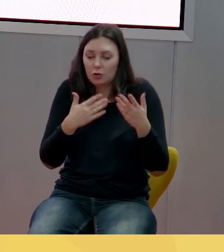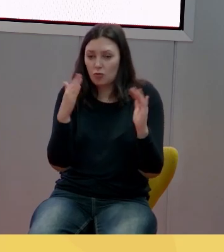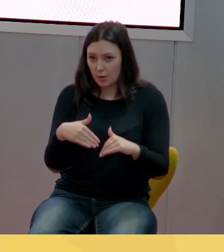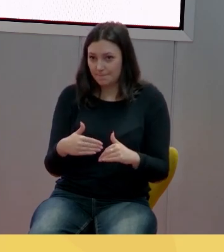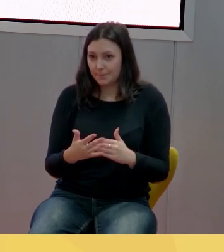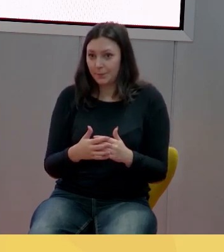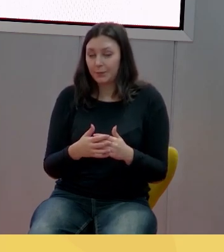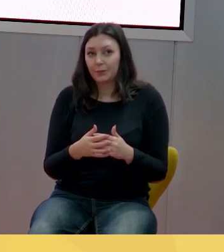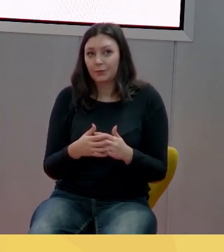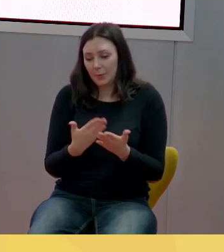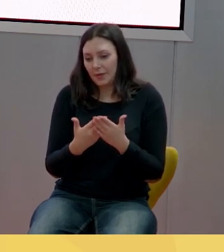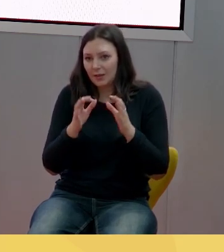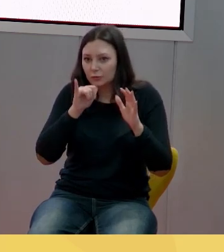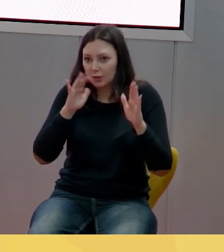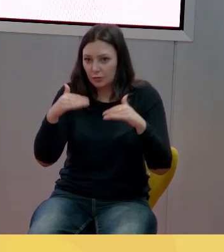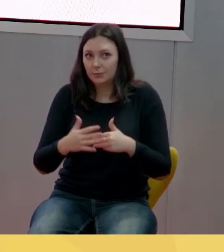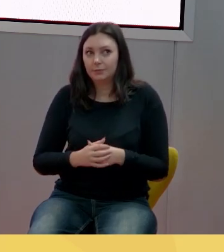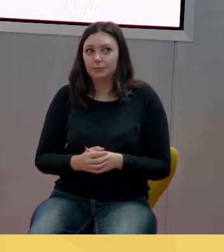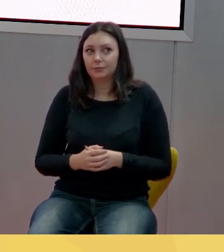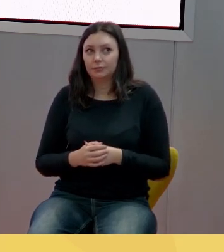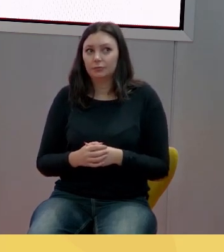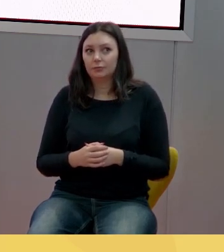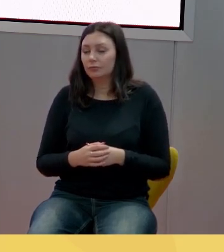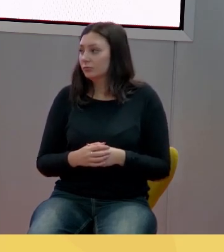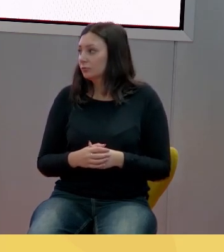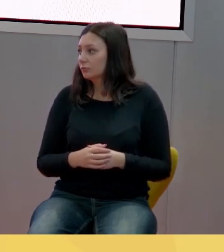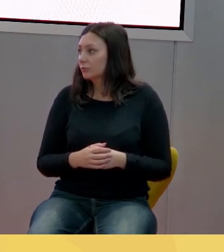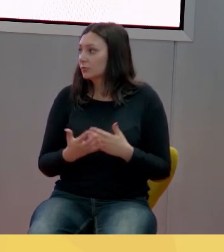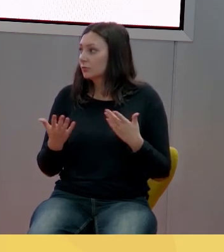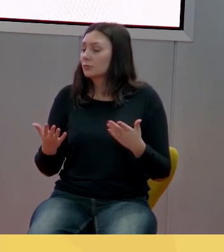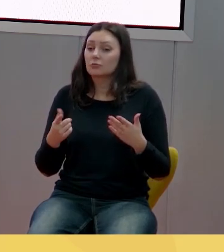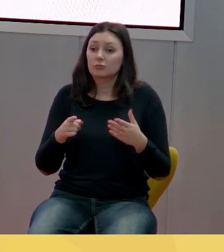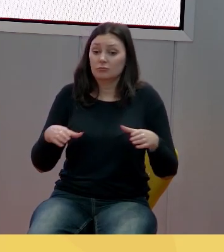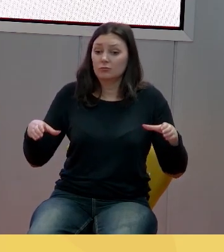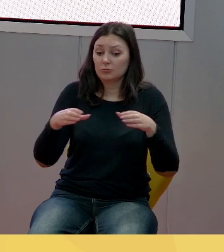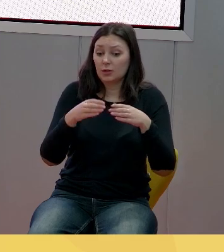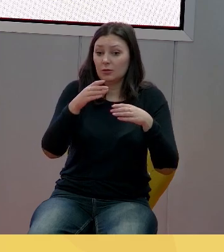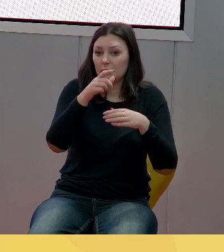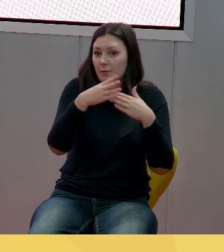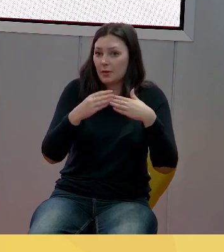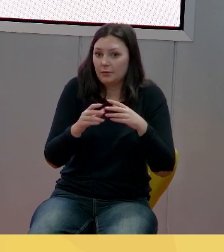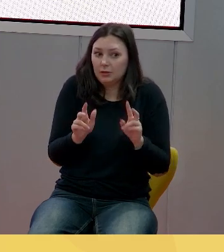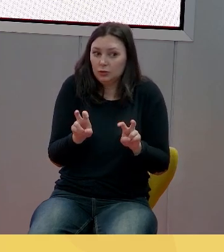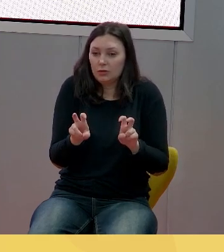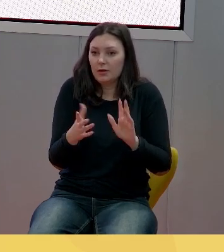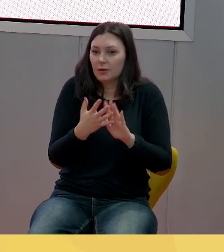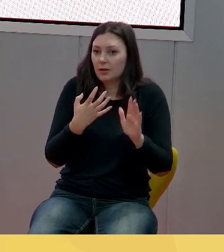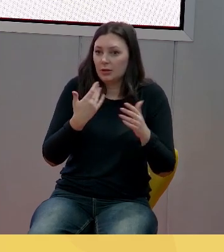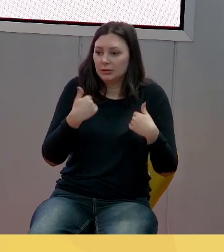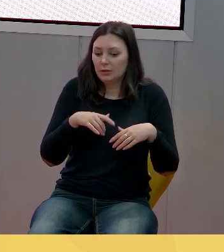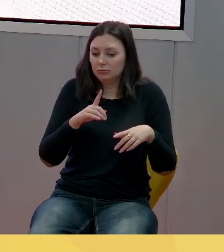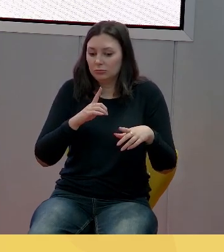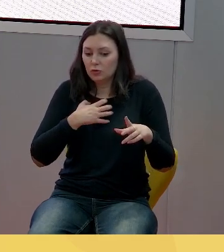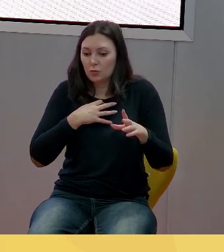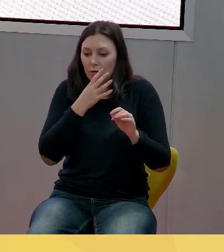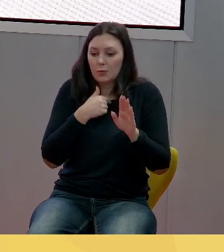dijeron, como dijo Maricruz, que es una población de pacientes completamente nueva, que ya no se pueden derivar datos de